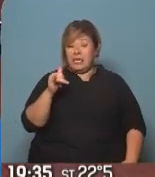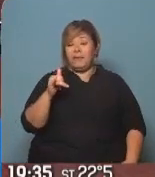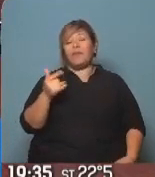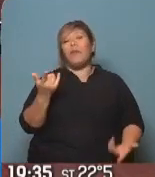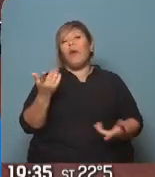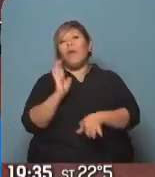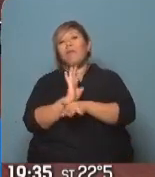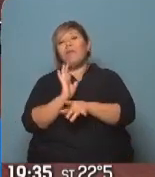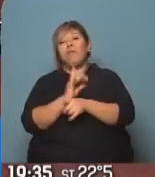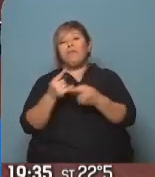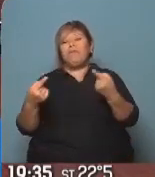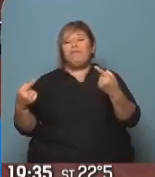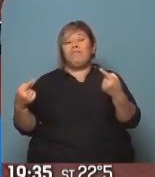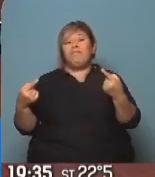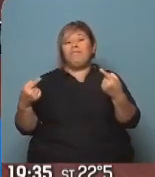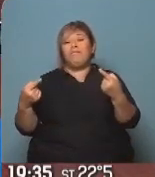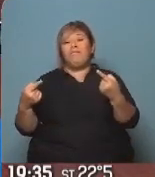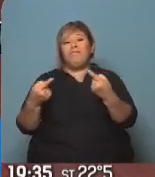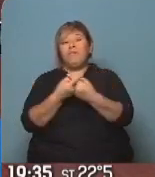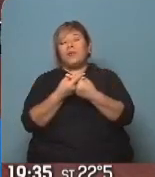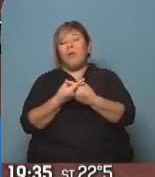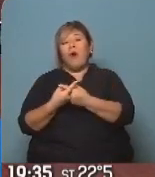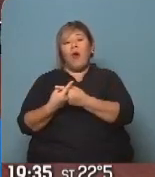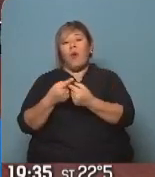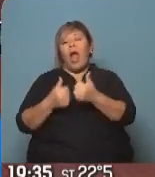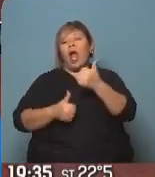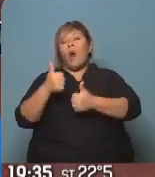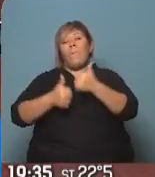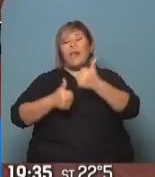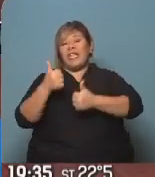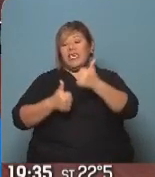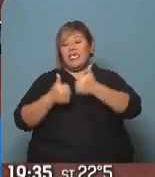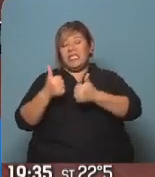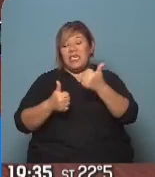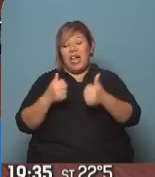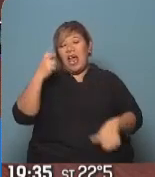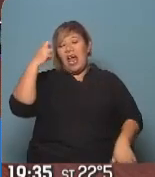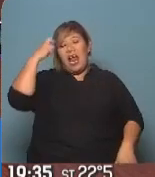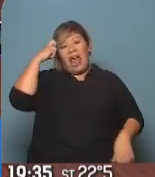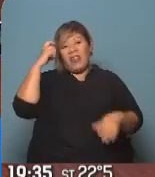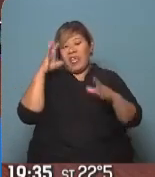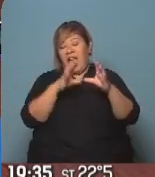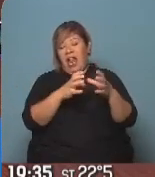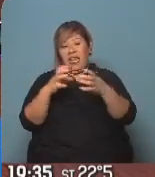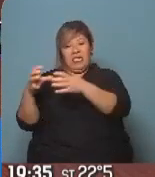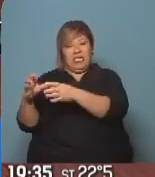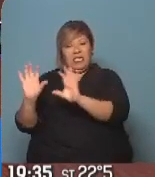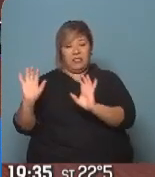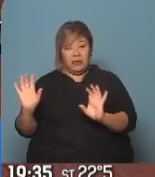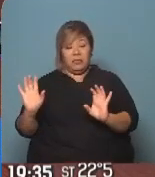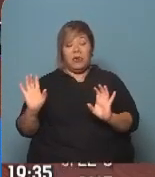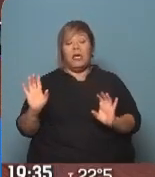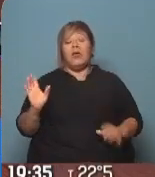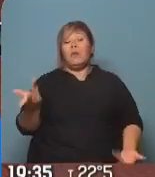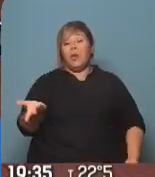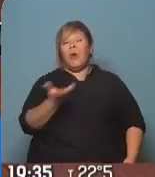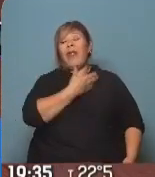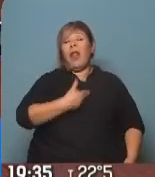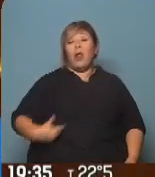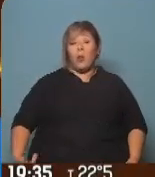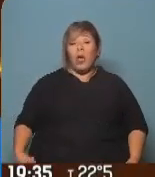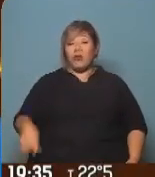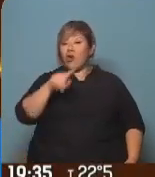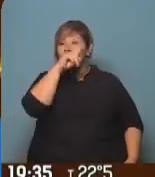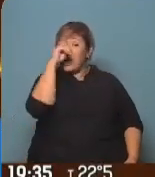radicales. Es un problema, lógicamente, para el gobierno nacional. Y es una buena noticia para el gobierno de la provincia, porque